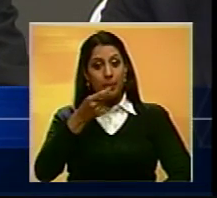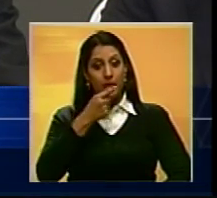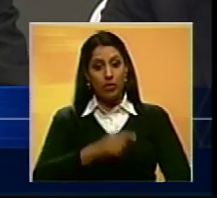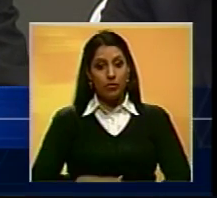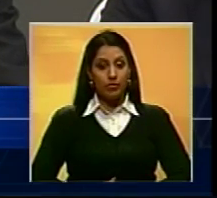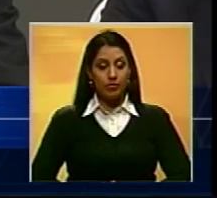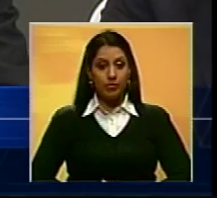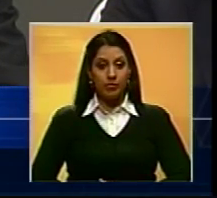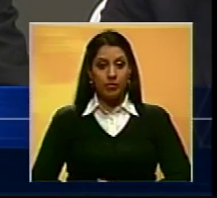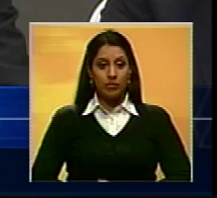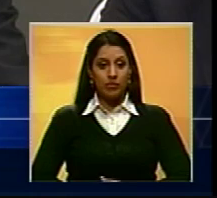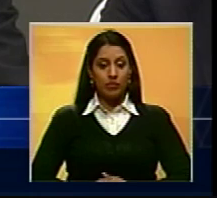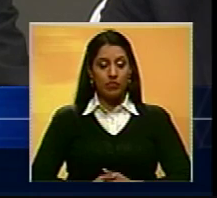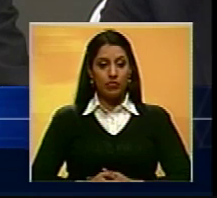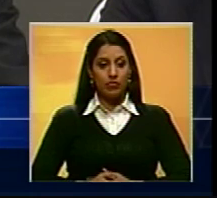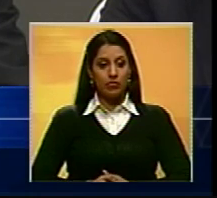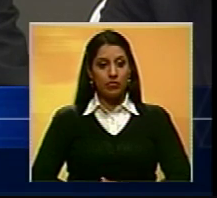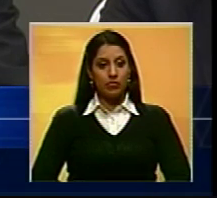medicinas.